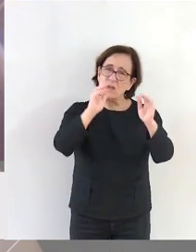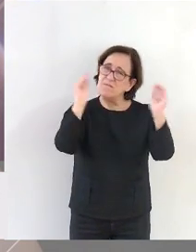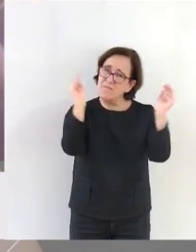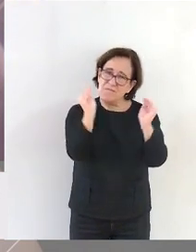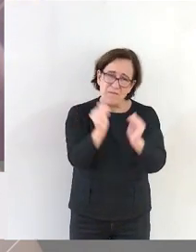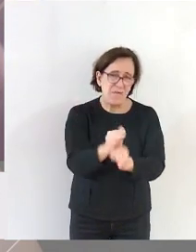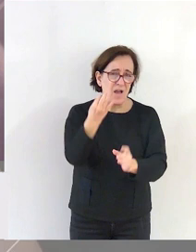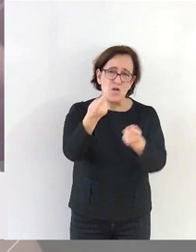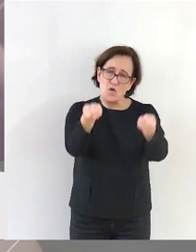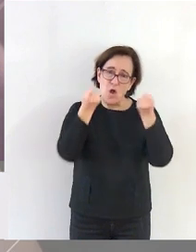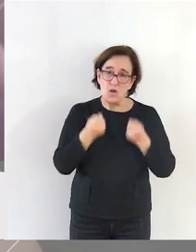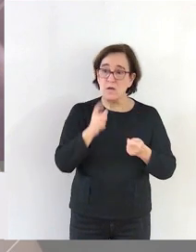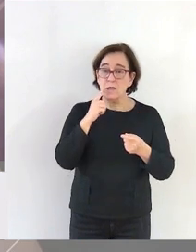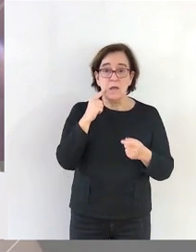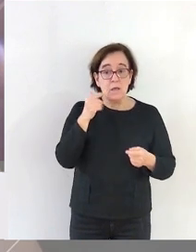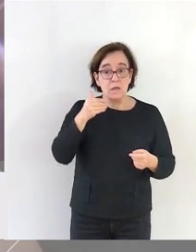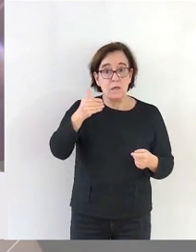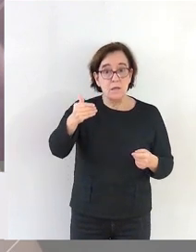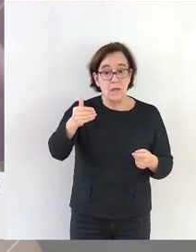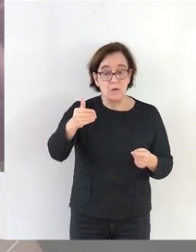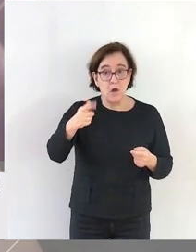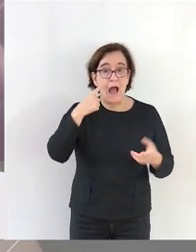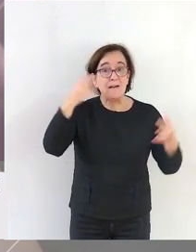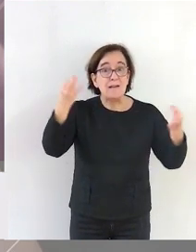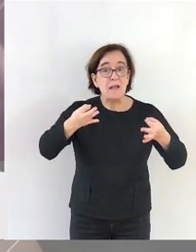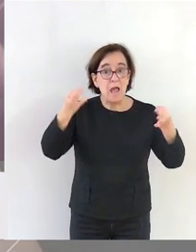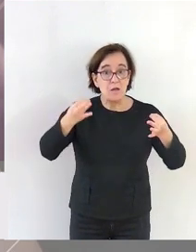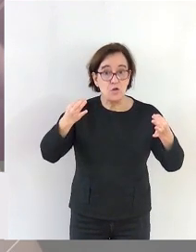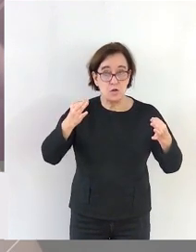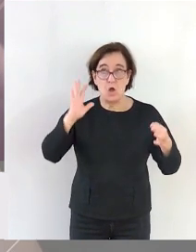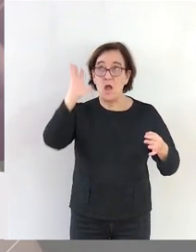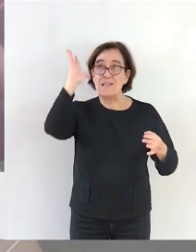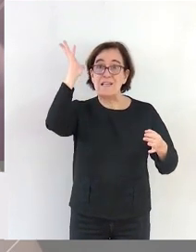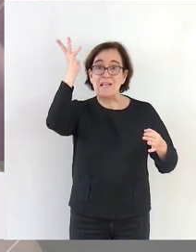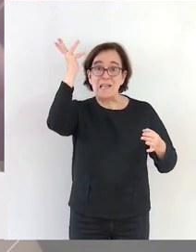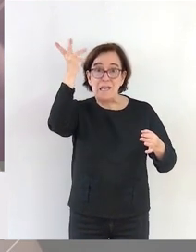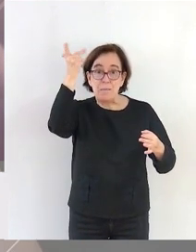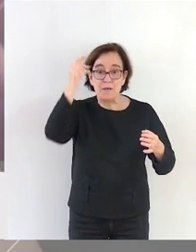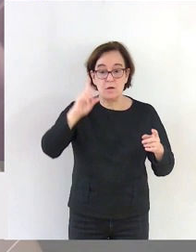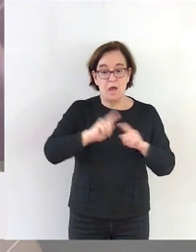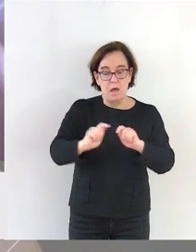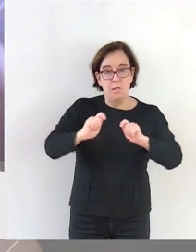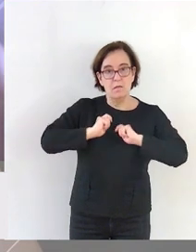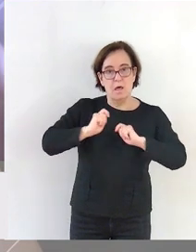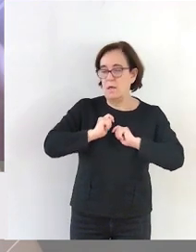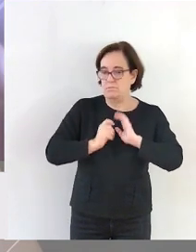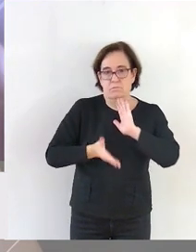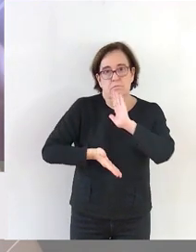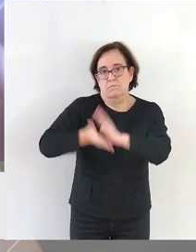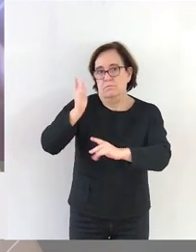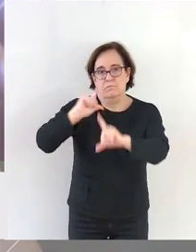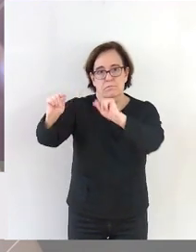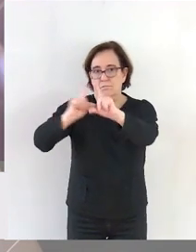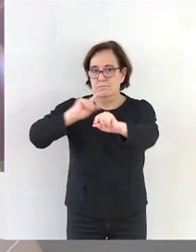una de las cosas que nos dicen es que cada vez estos riesgos climáticos eh provocan más desplazamientos